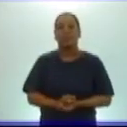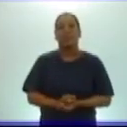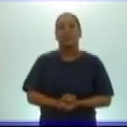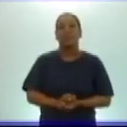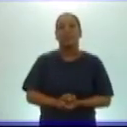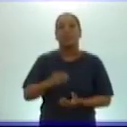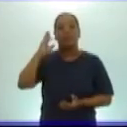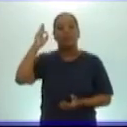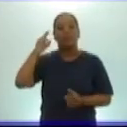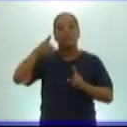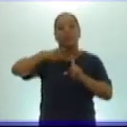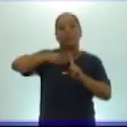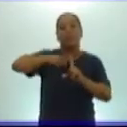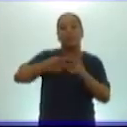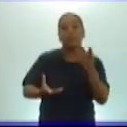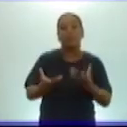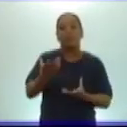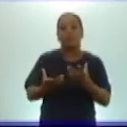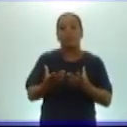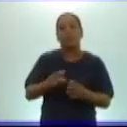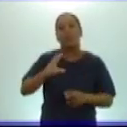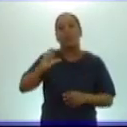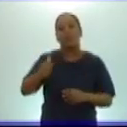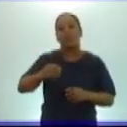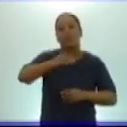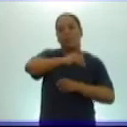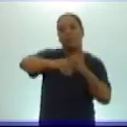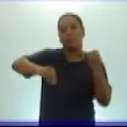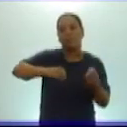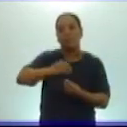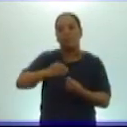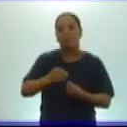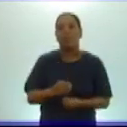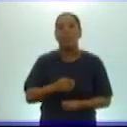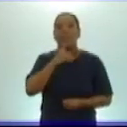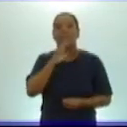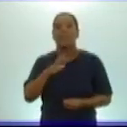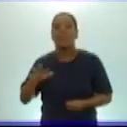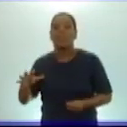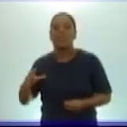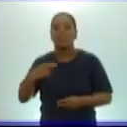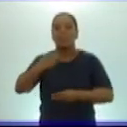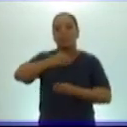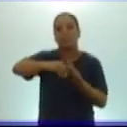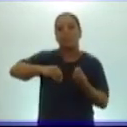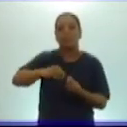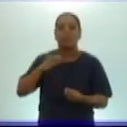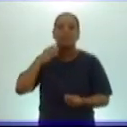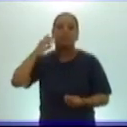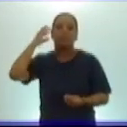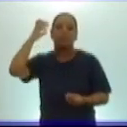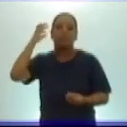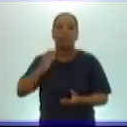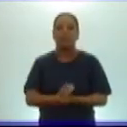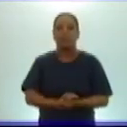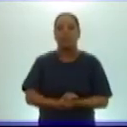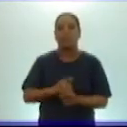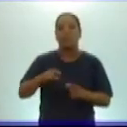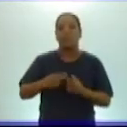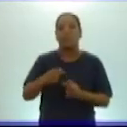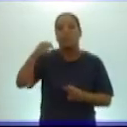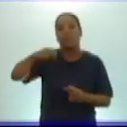produce el cambio de estado de líquido a gas. Por eso que en esta mezcla se puede hacer